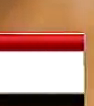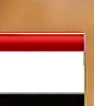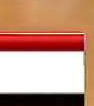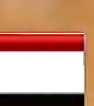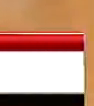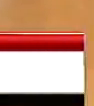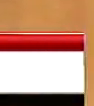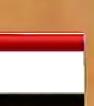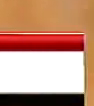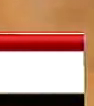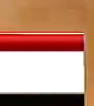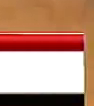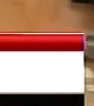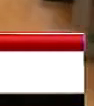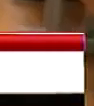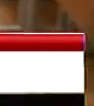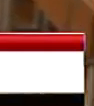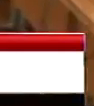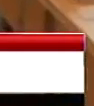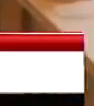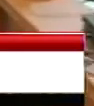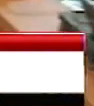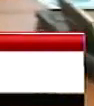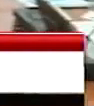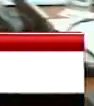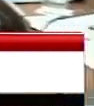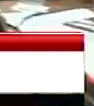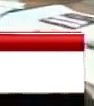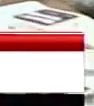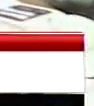tenemos presente en la mesa, después coordinar. Y